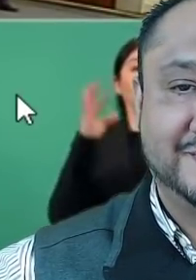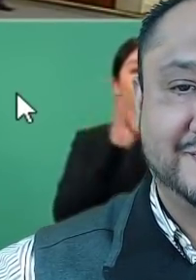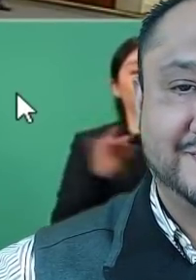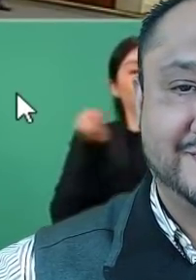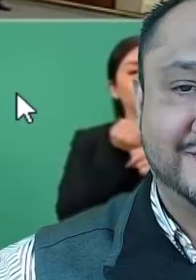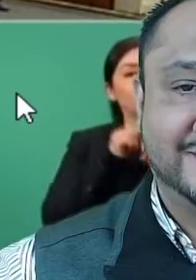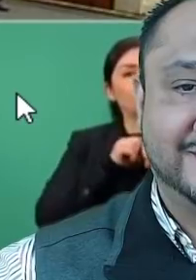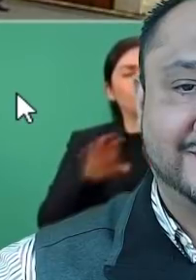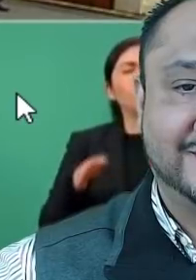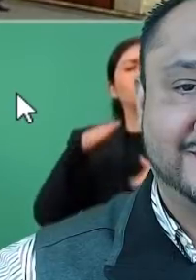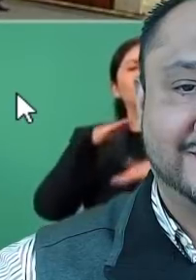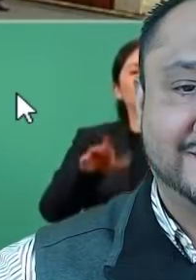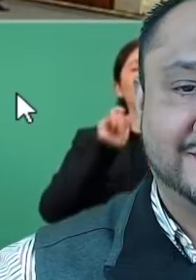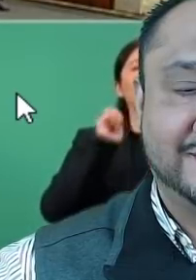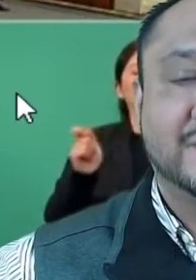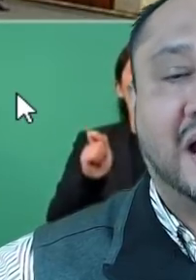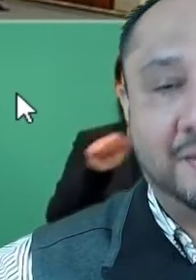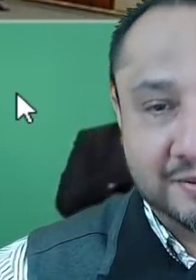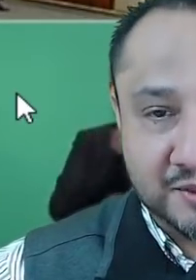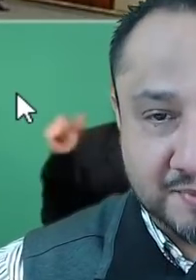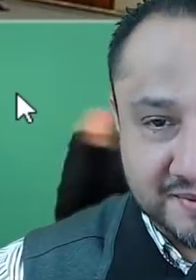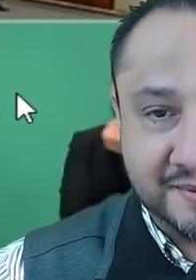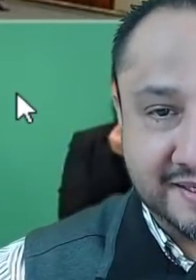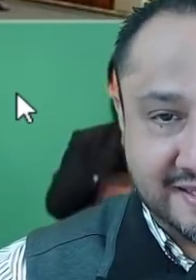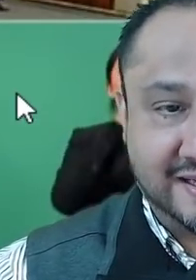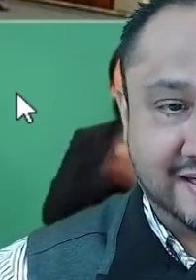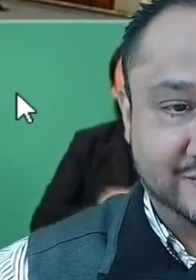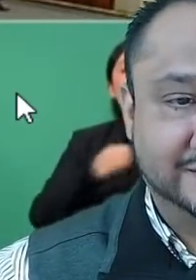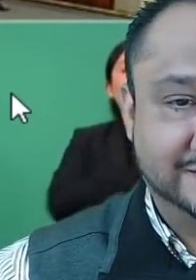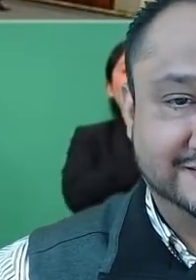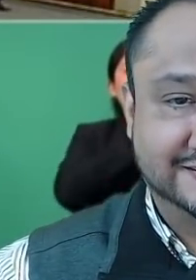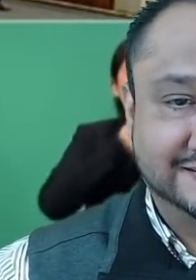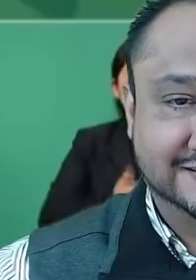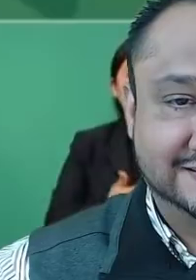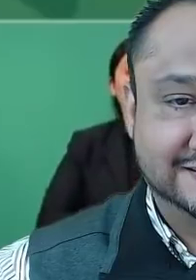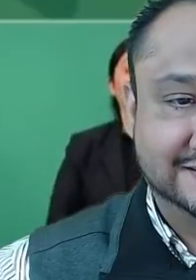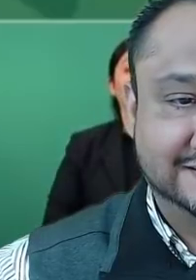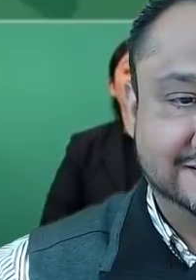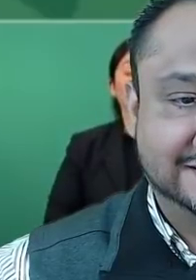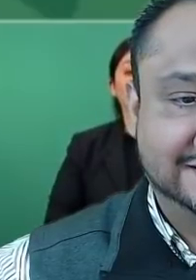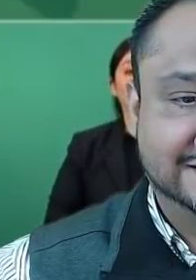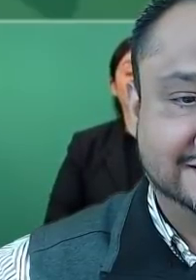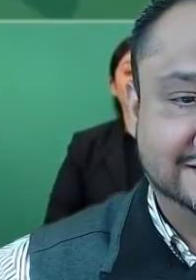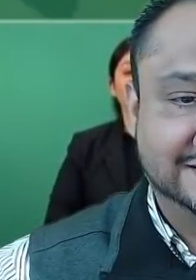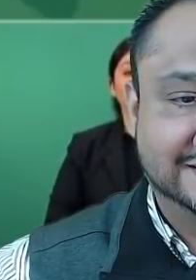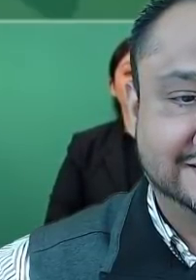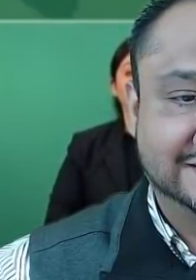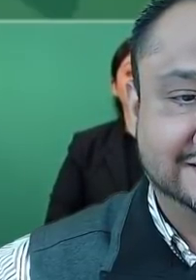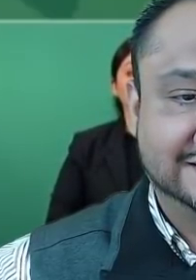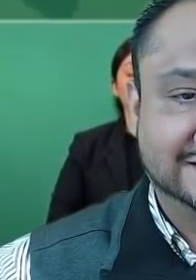son los programas de bienestar hablando los páramos de bienestar claro es lo que